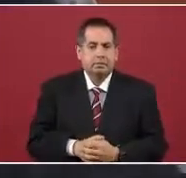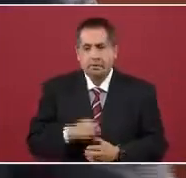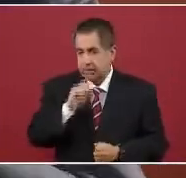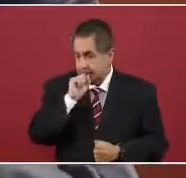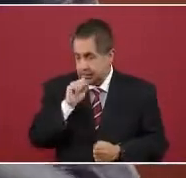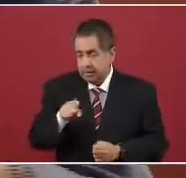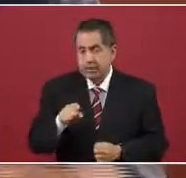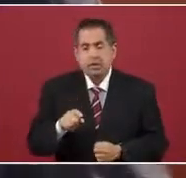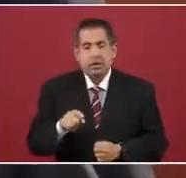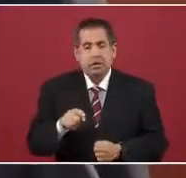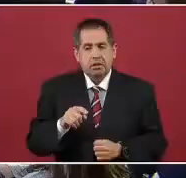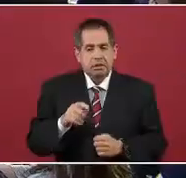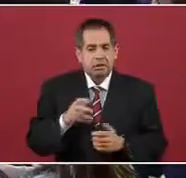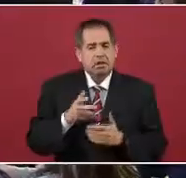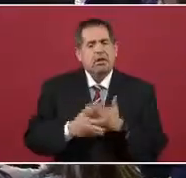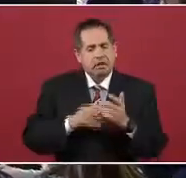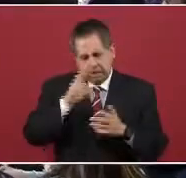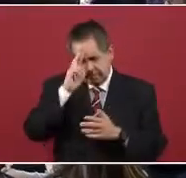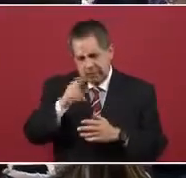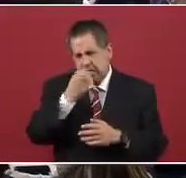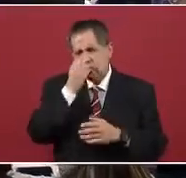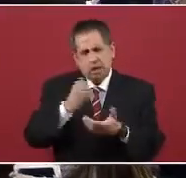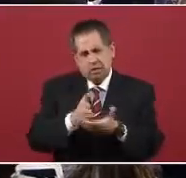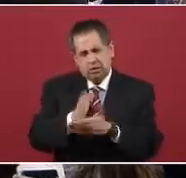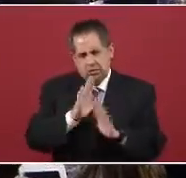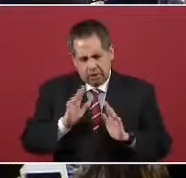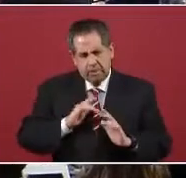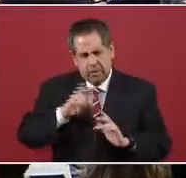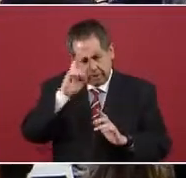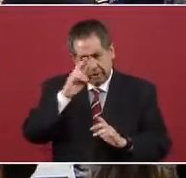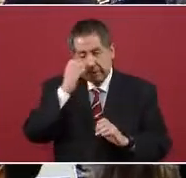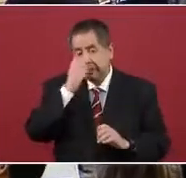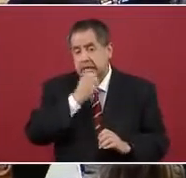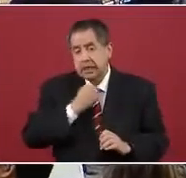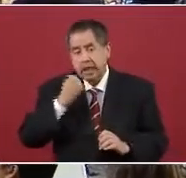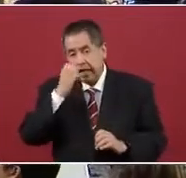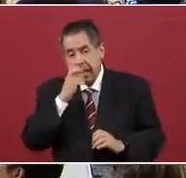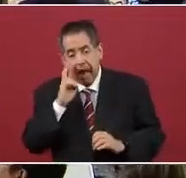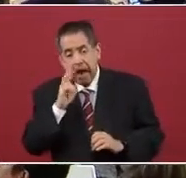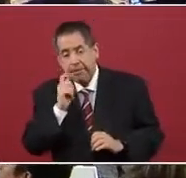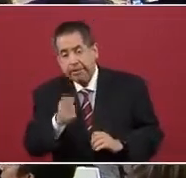También respetando la autonomía de las escuelas. Pero